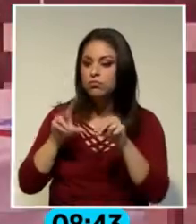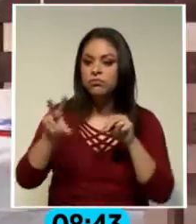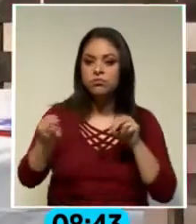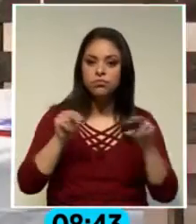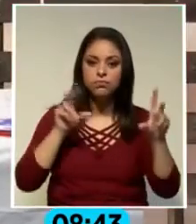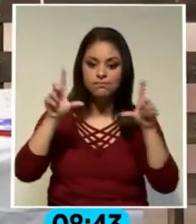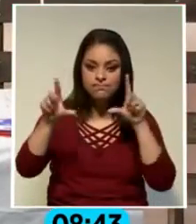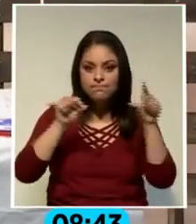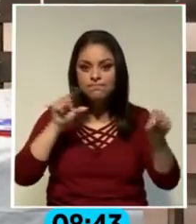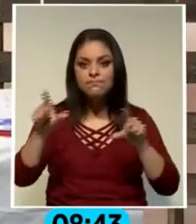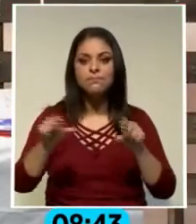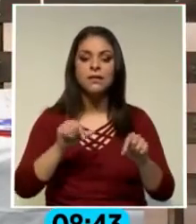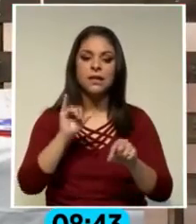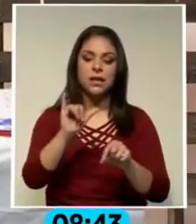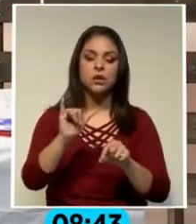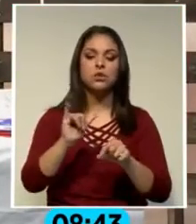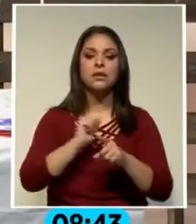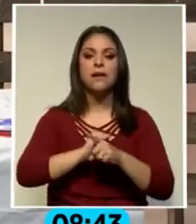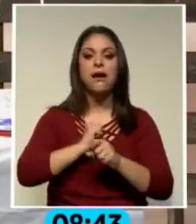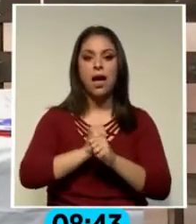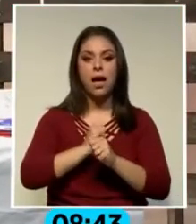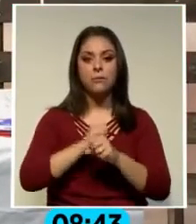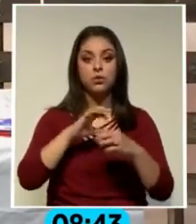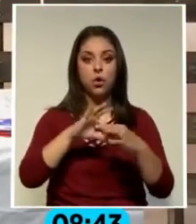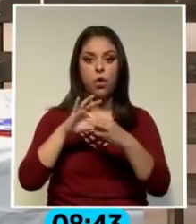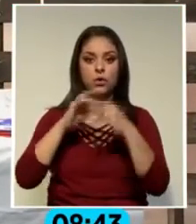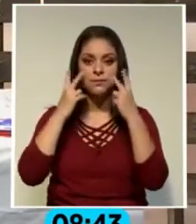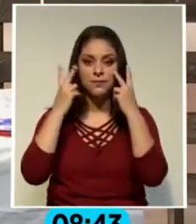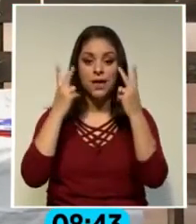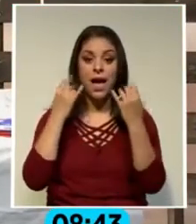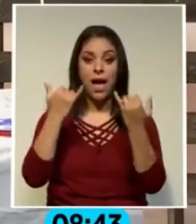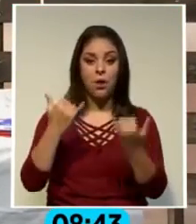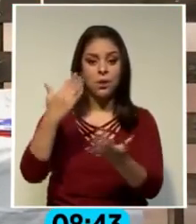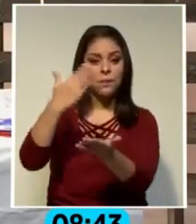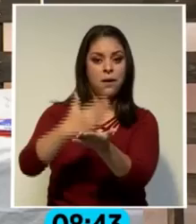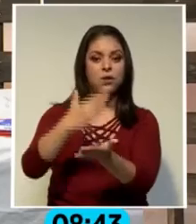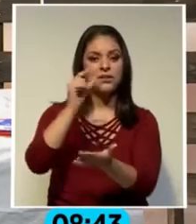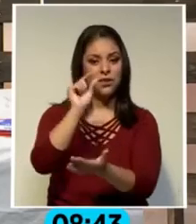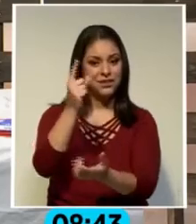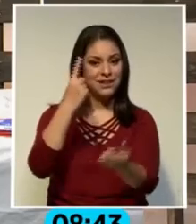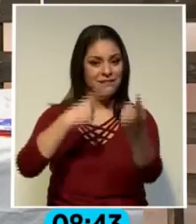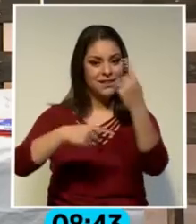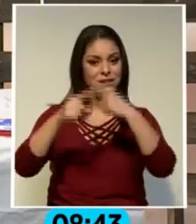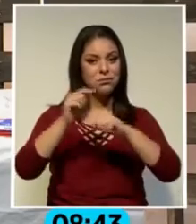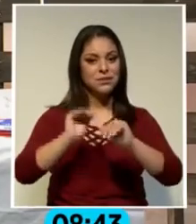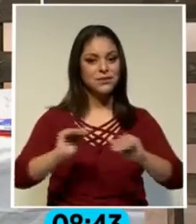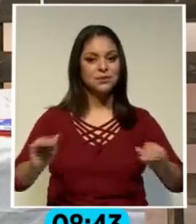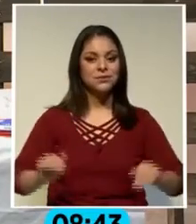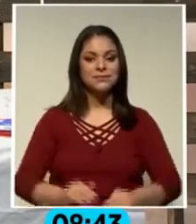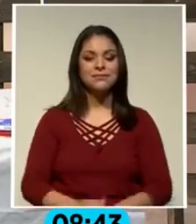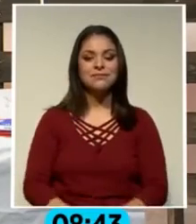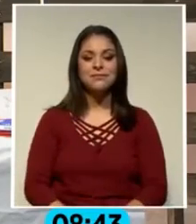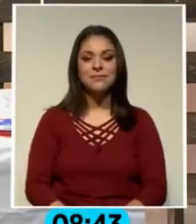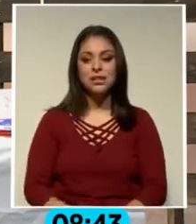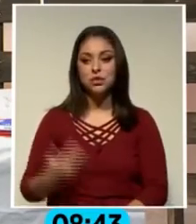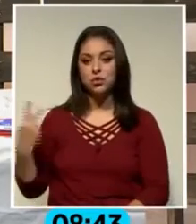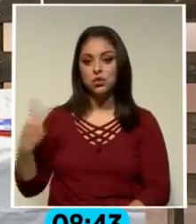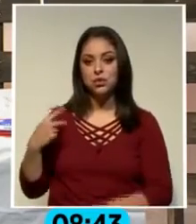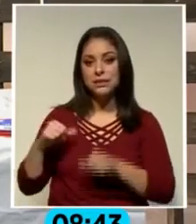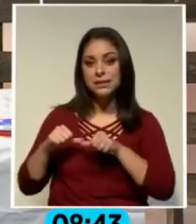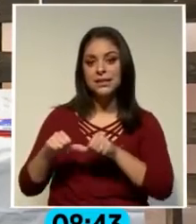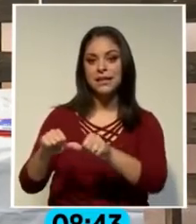visomotora. Muy importante, listo. Vamos a corte. Vamos a corte, ya casi regresamos, niños y niñas. Y vamos a seguir